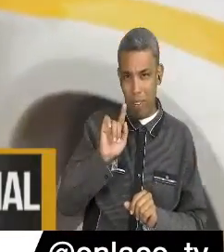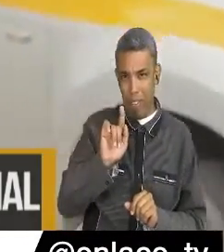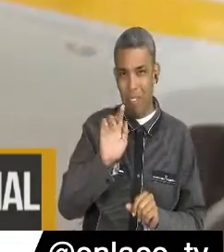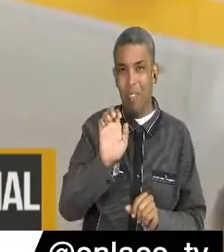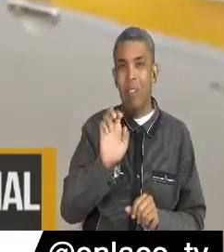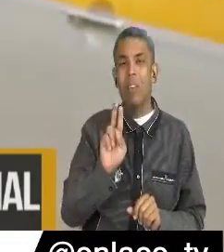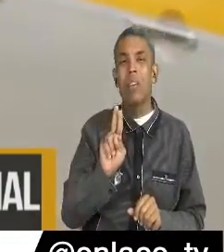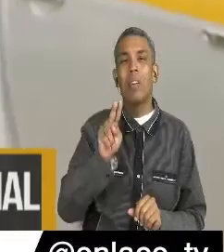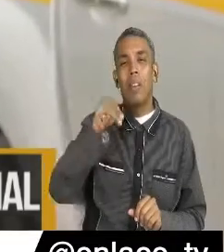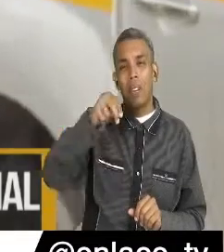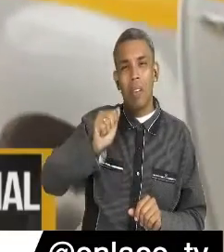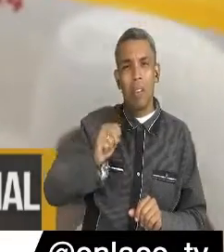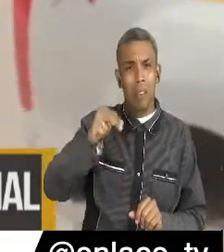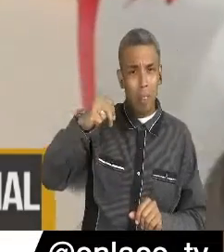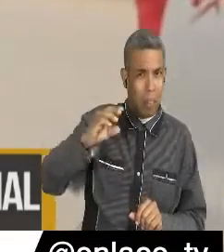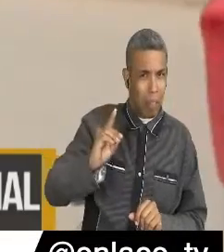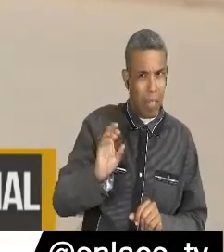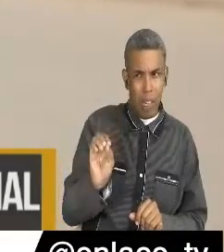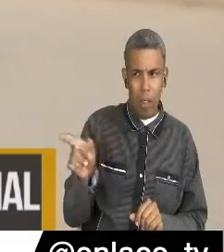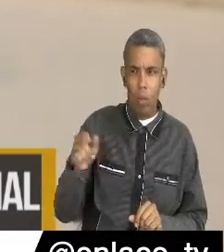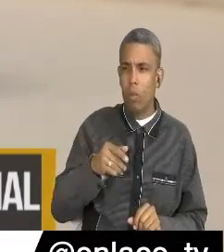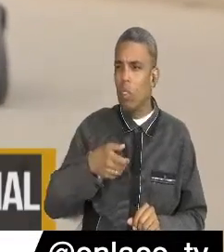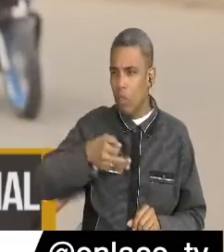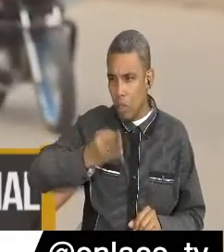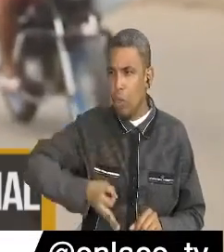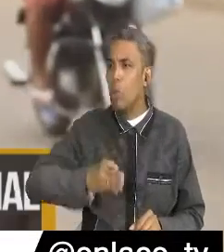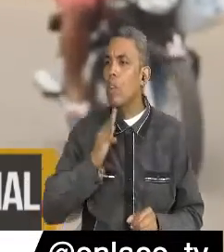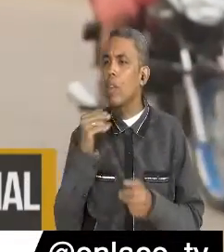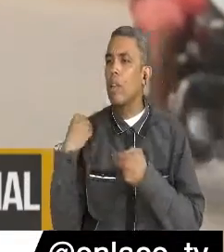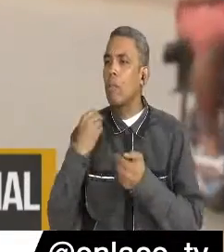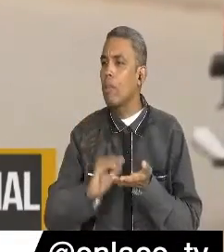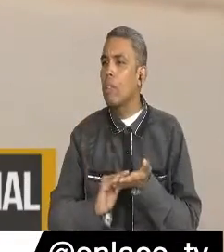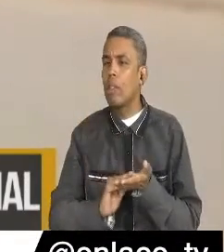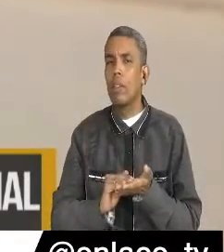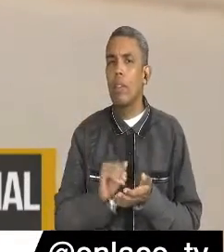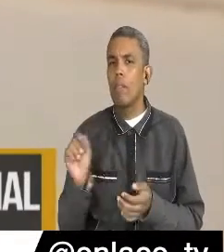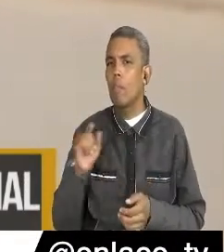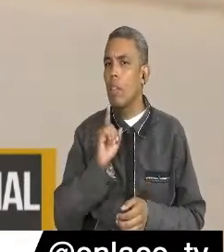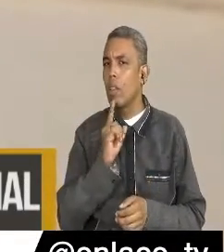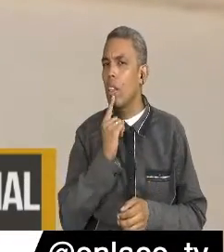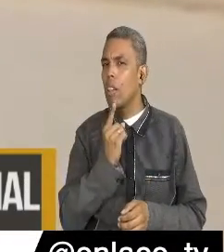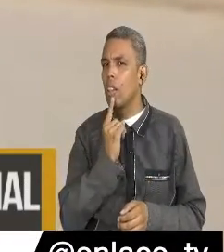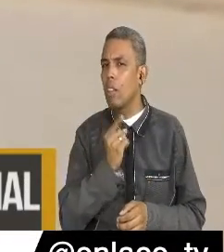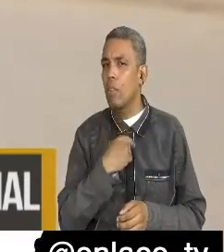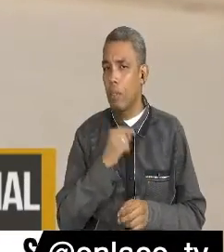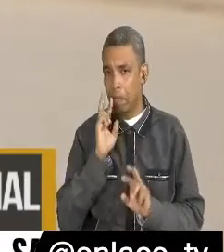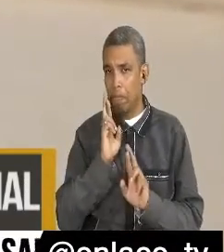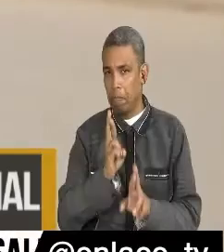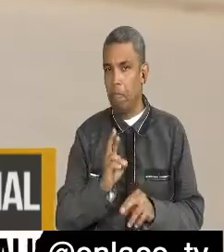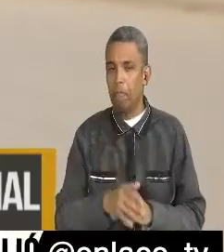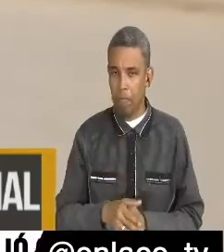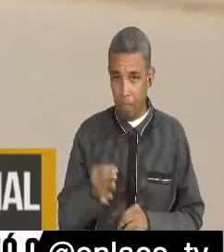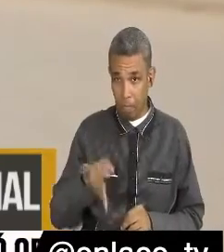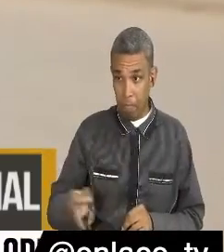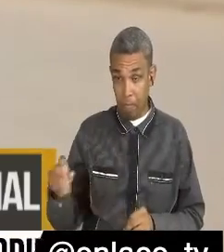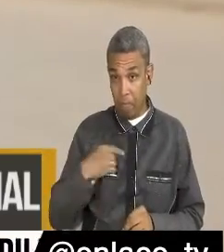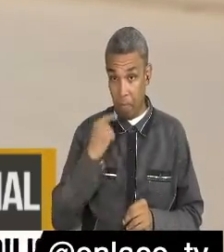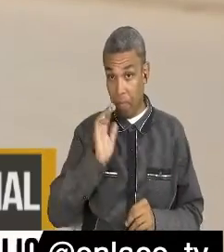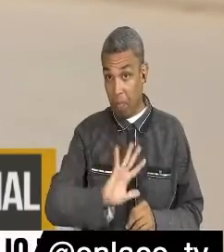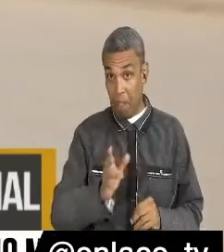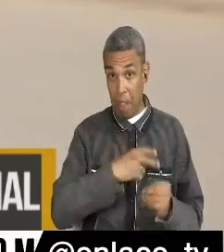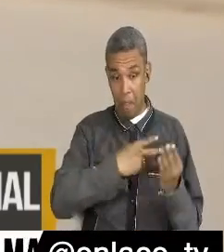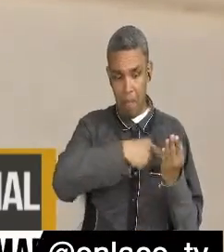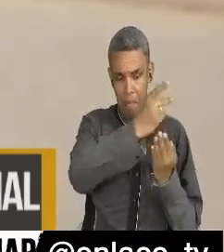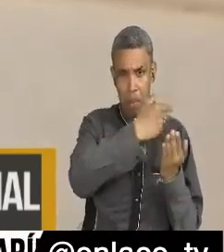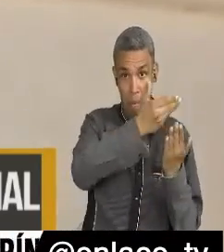Oficina de Autopavimentación de la Secretaría de Infraestructura, para consultarle sobre esta problemática. El funcionario asegura que hay un proyecto para